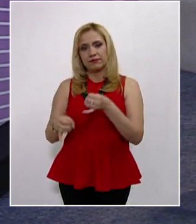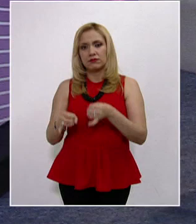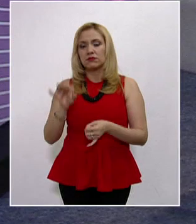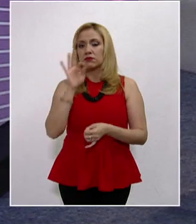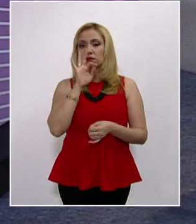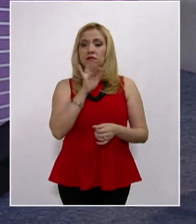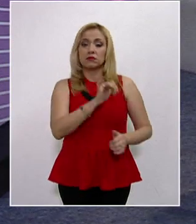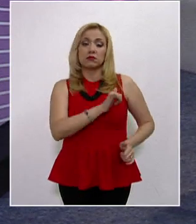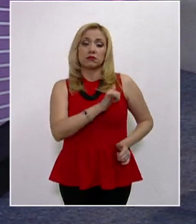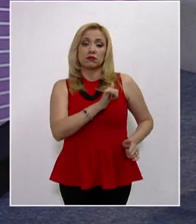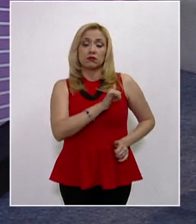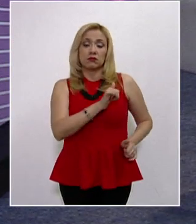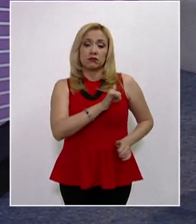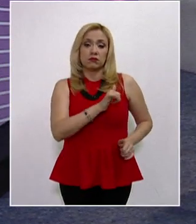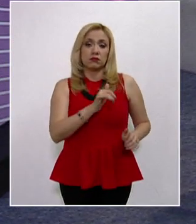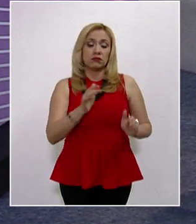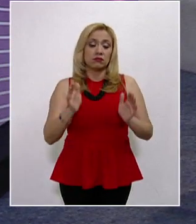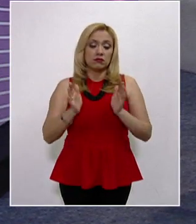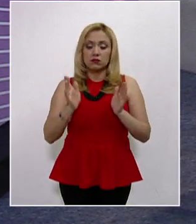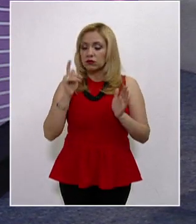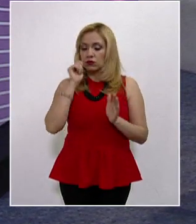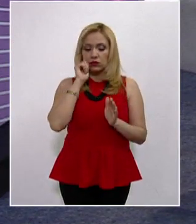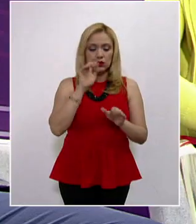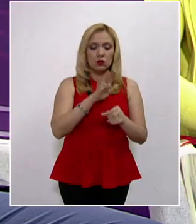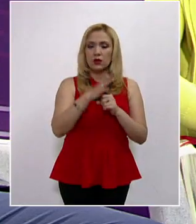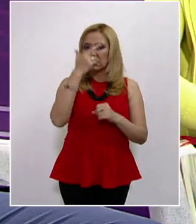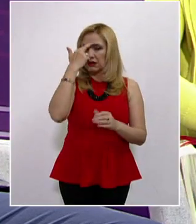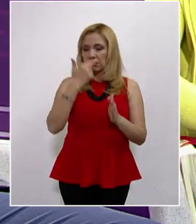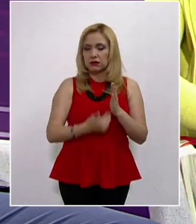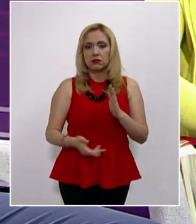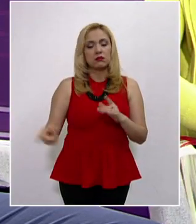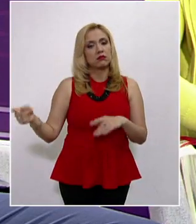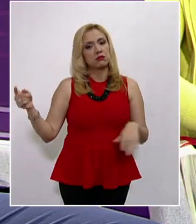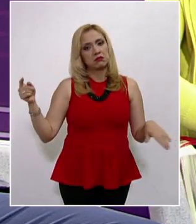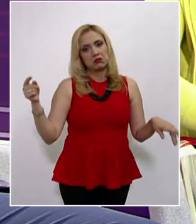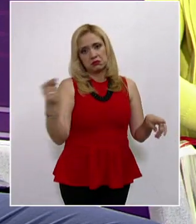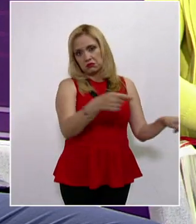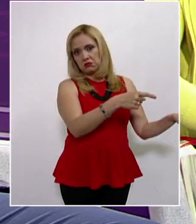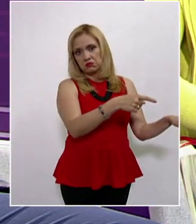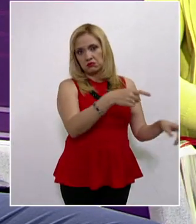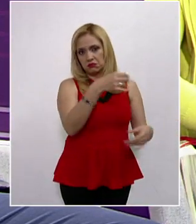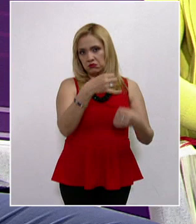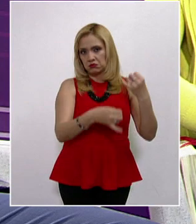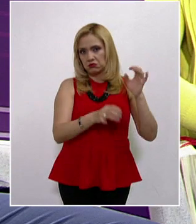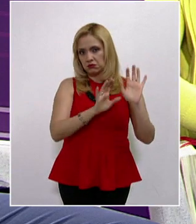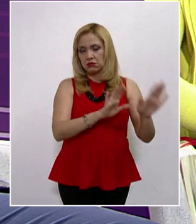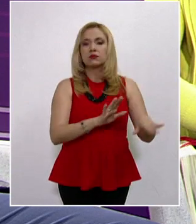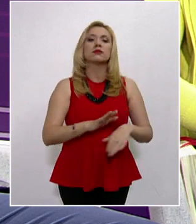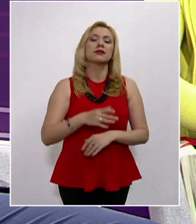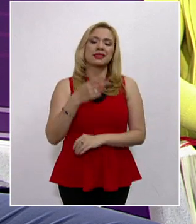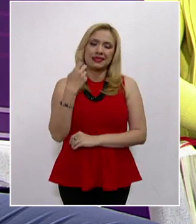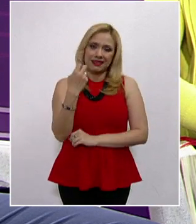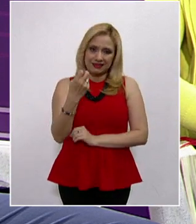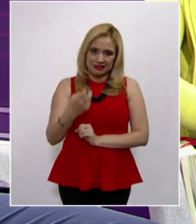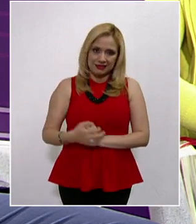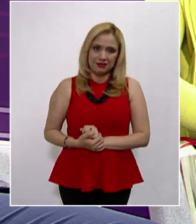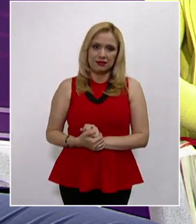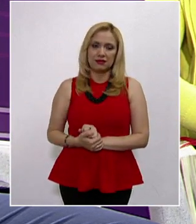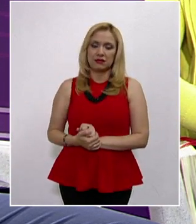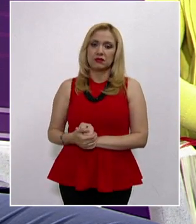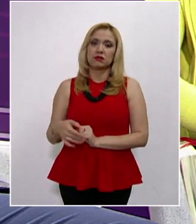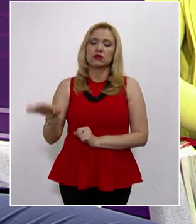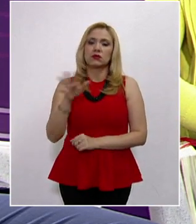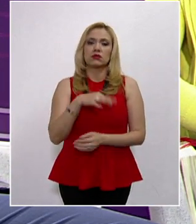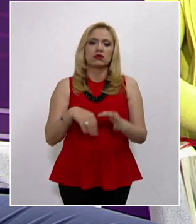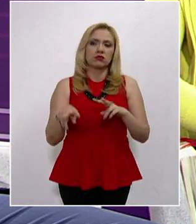militar, independientemente del tipo de delito que se cometa, sería el fuero militar. Y es una de las cuestiones que se ha